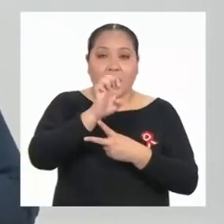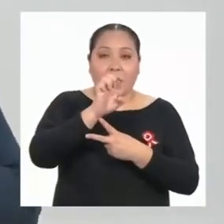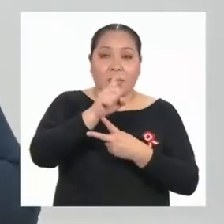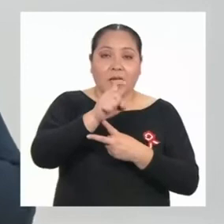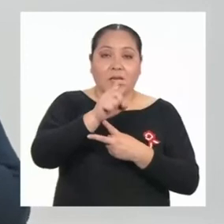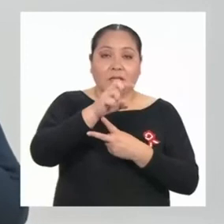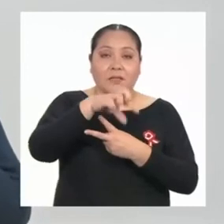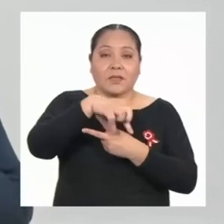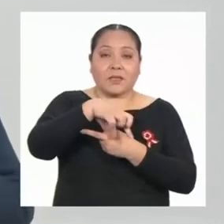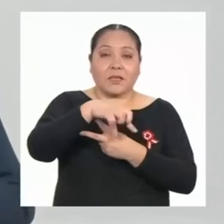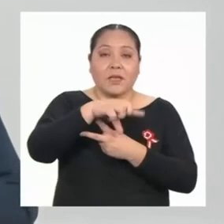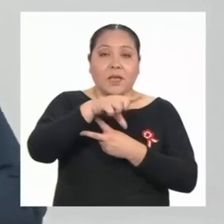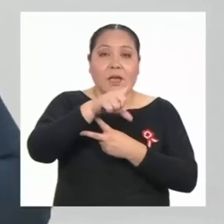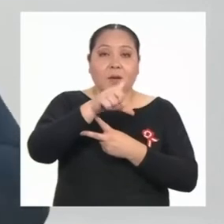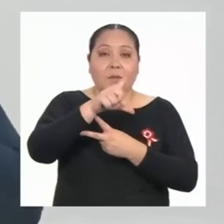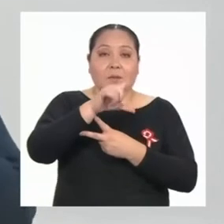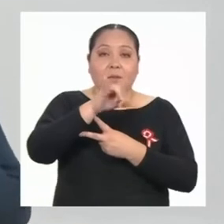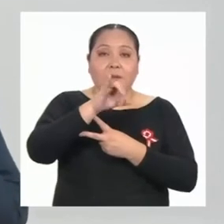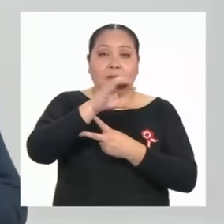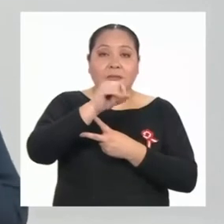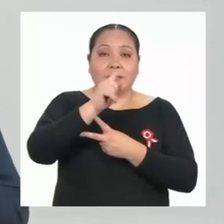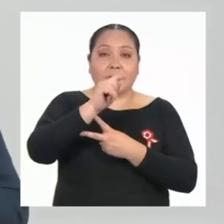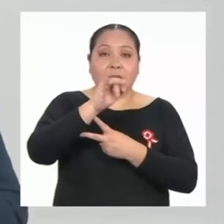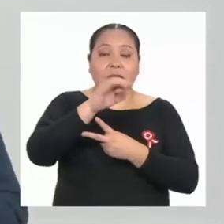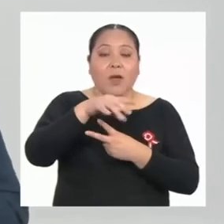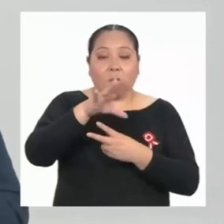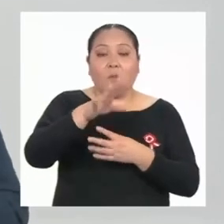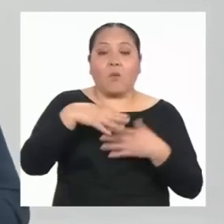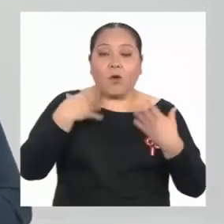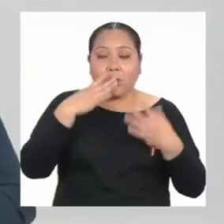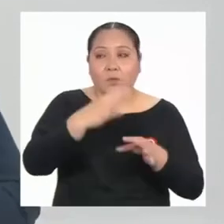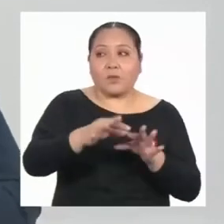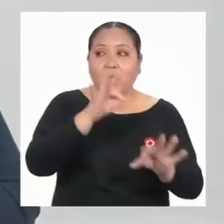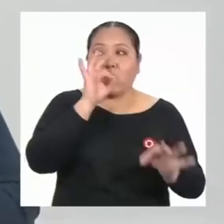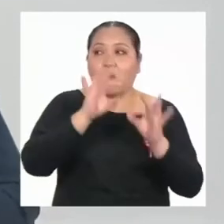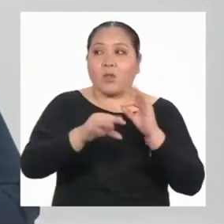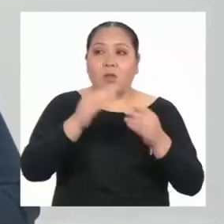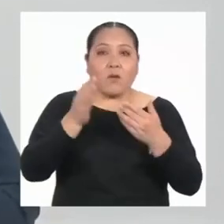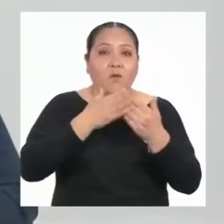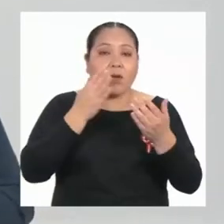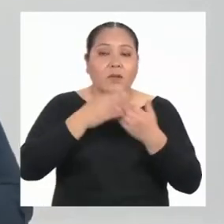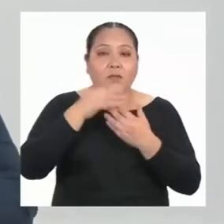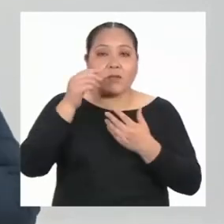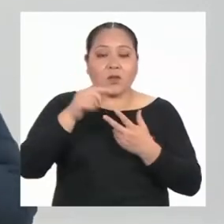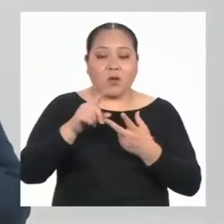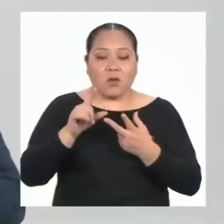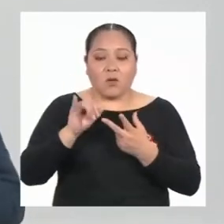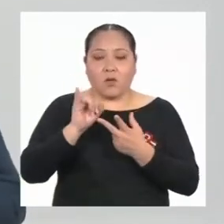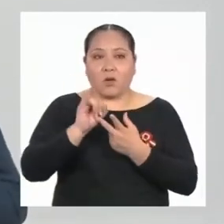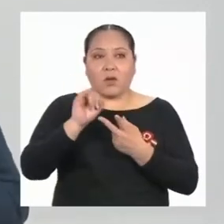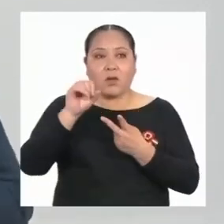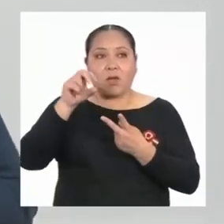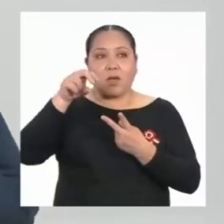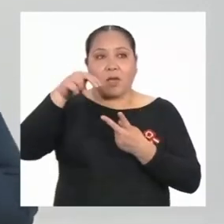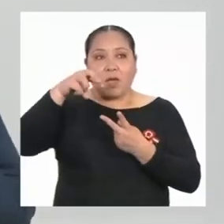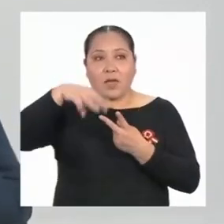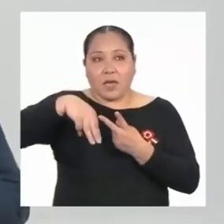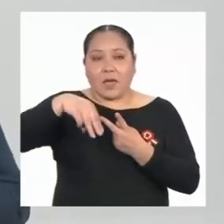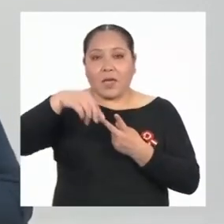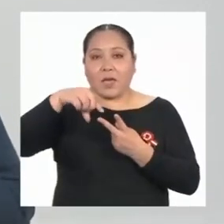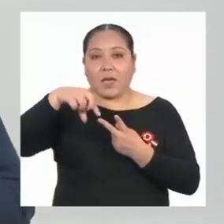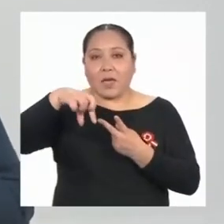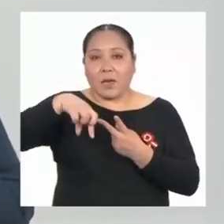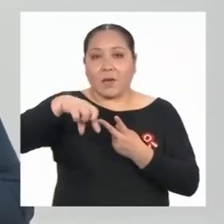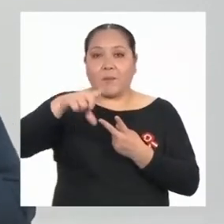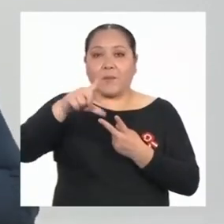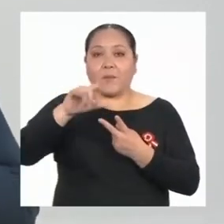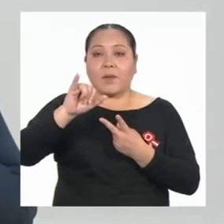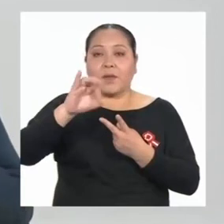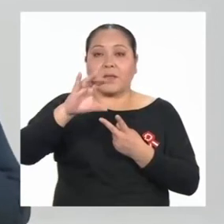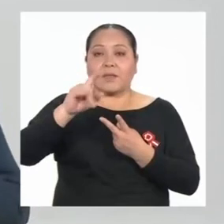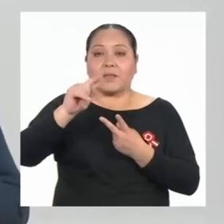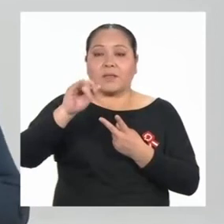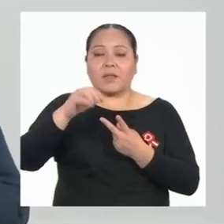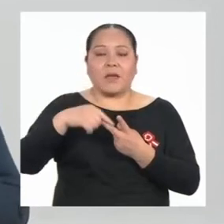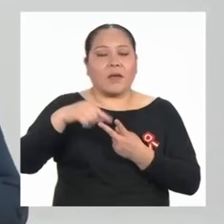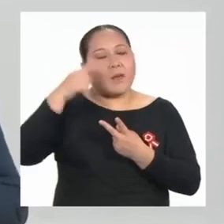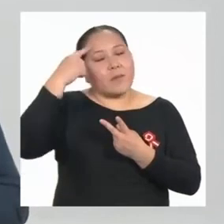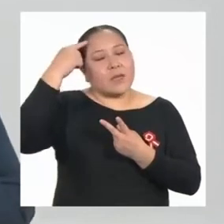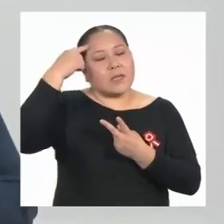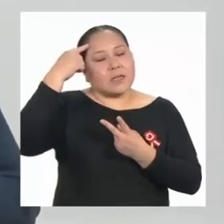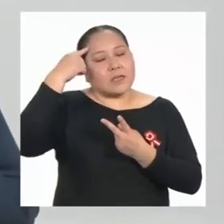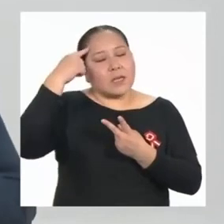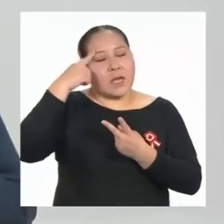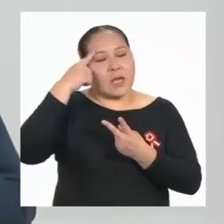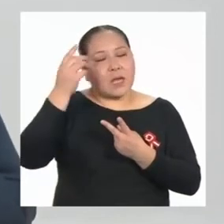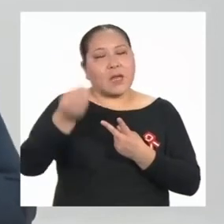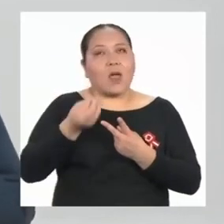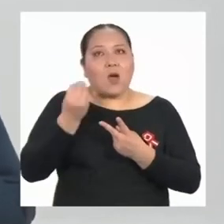es decir, que podemos identificarla claramente en el texto. O implícita, en este caso será necesario deducirla y